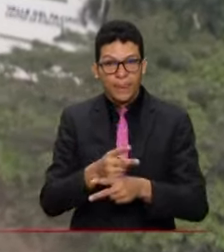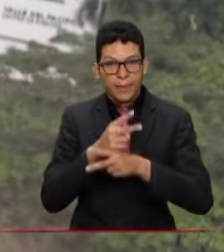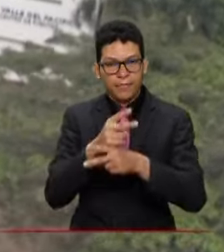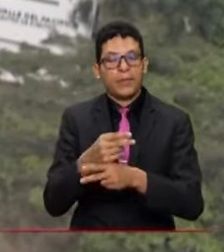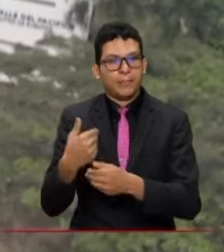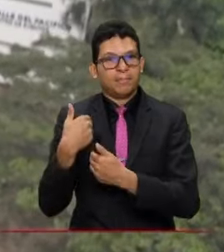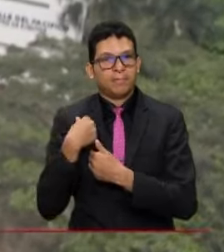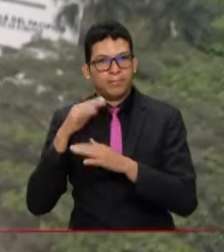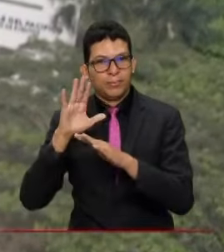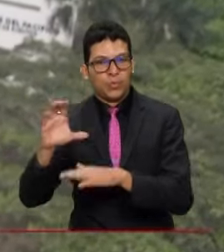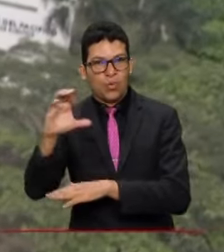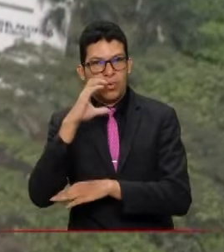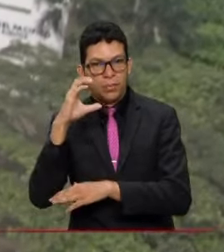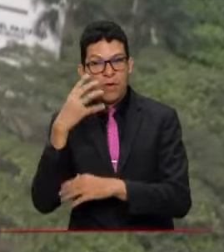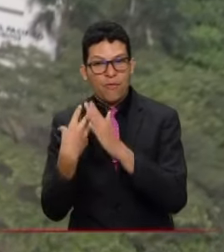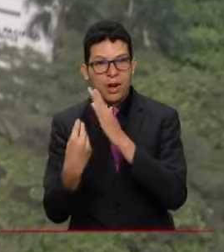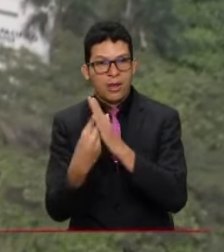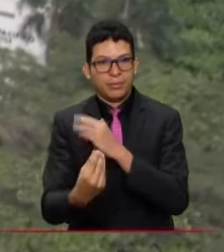corresponde al país